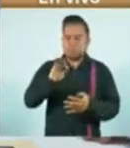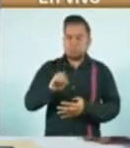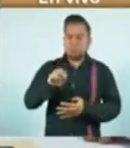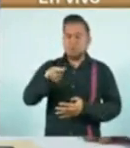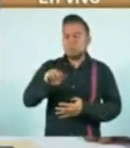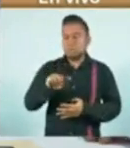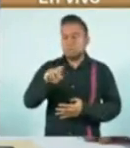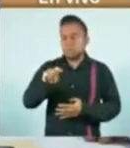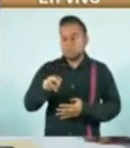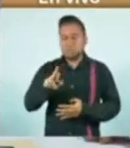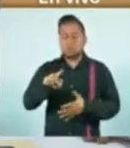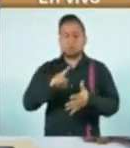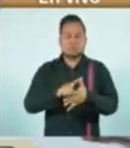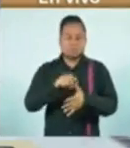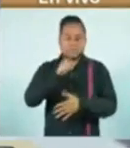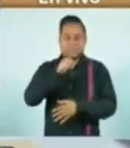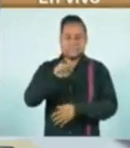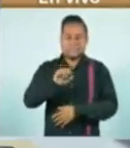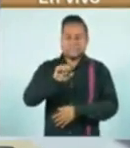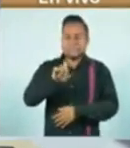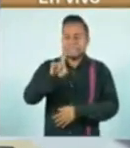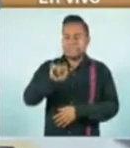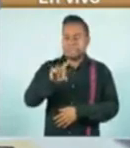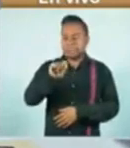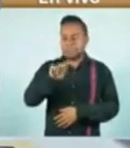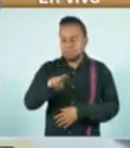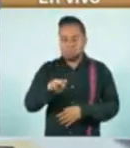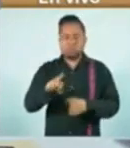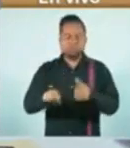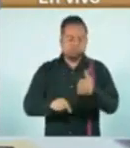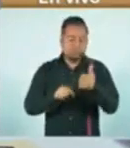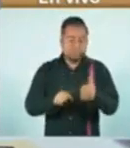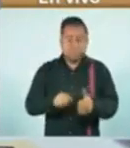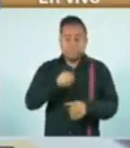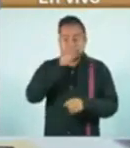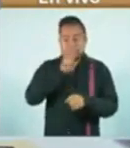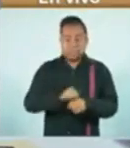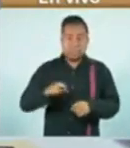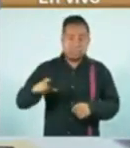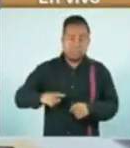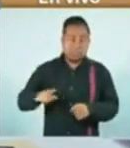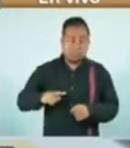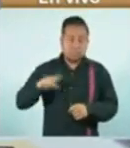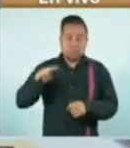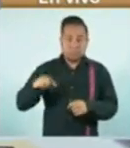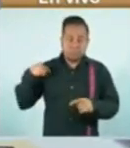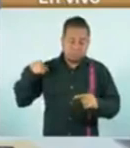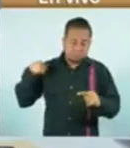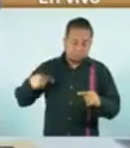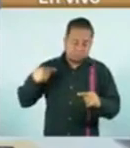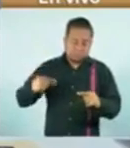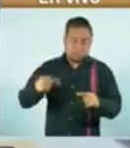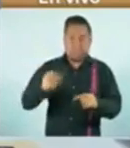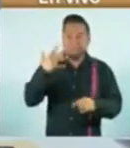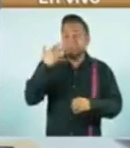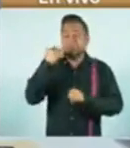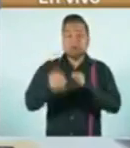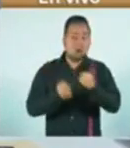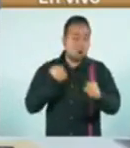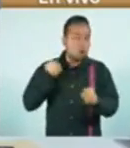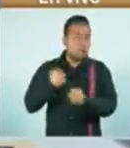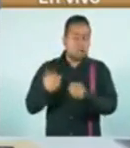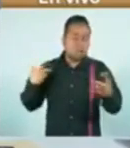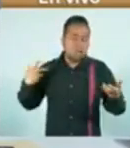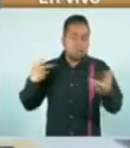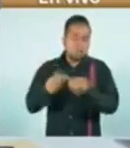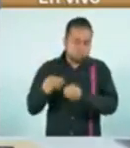la Secretaría de Gobierno, en un proceso que llevó 5 años consolidar y que